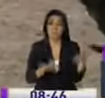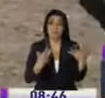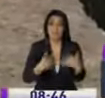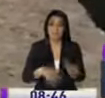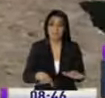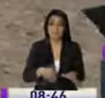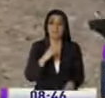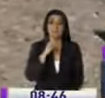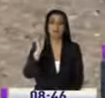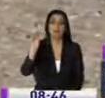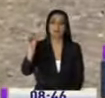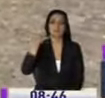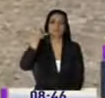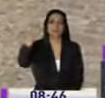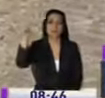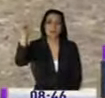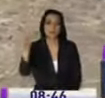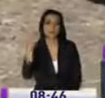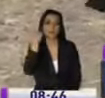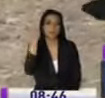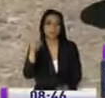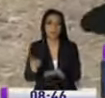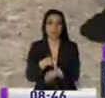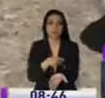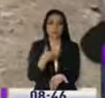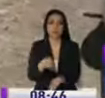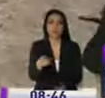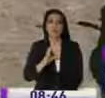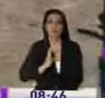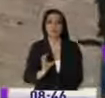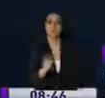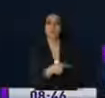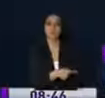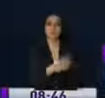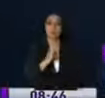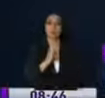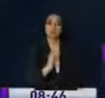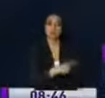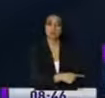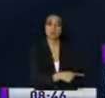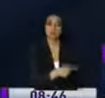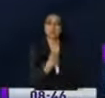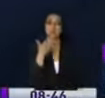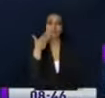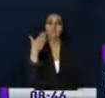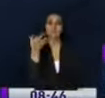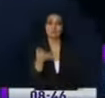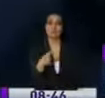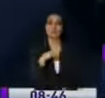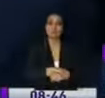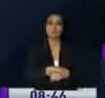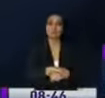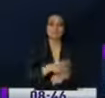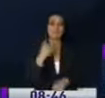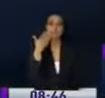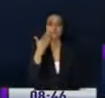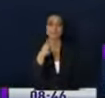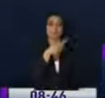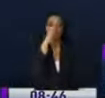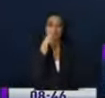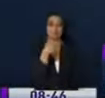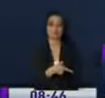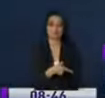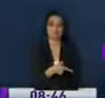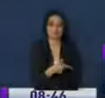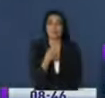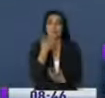Habrían notificado al autor intelectual, quien era cuñado del difunto, sin saber que los dos estaban capturados y que contaron los hechos.